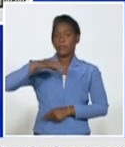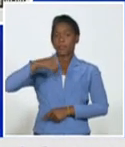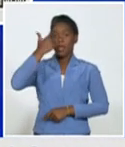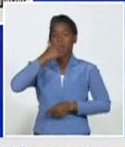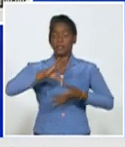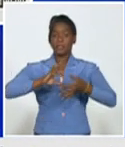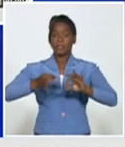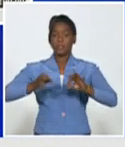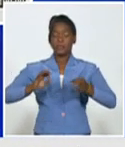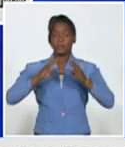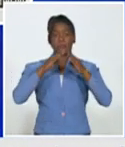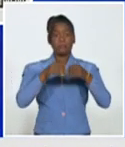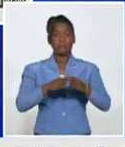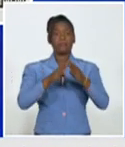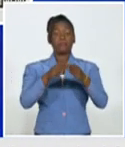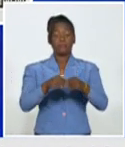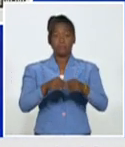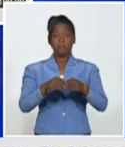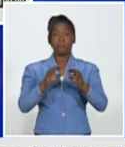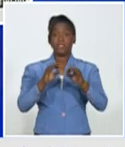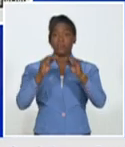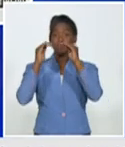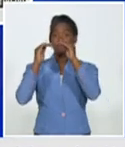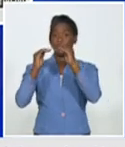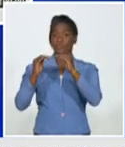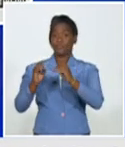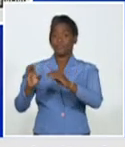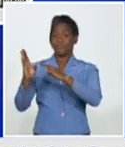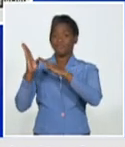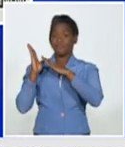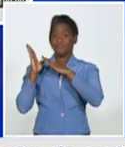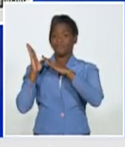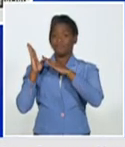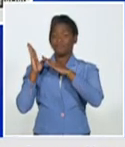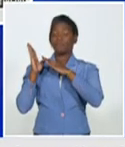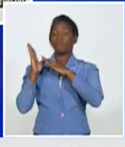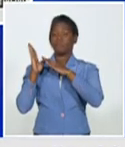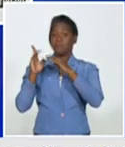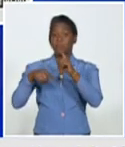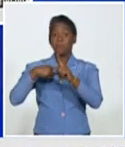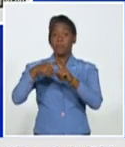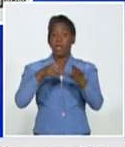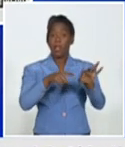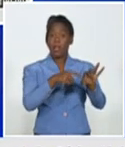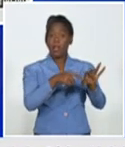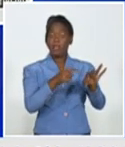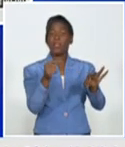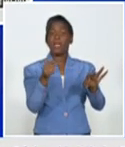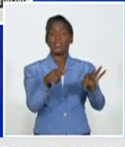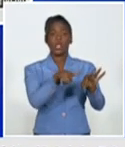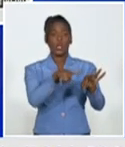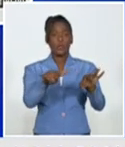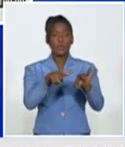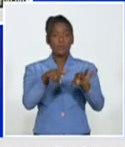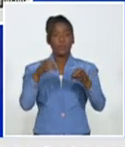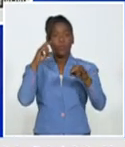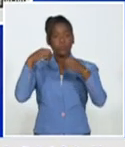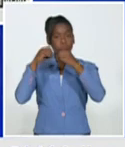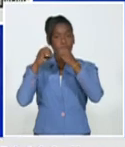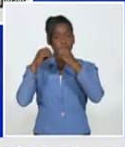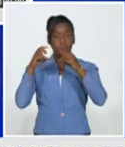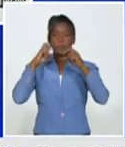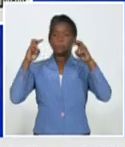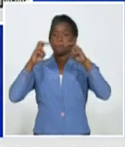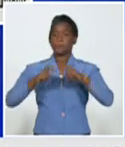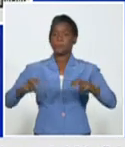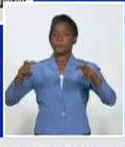Granma, en fin, de todas las provincias y el municipio especial Isla de la Juventud. De